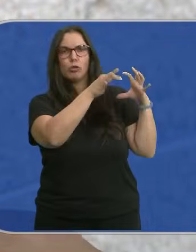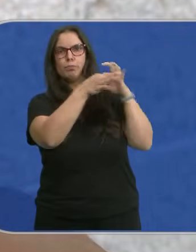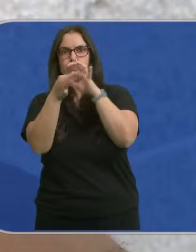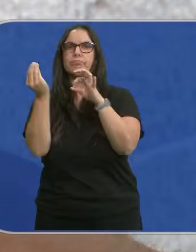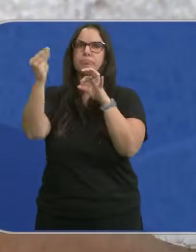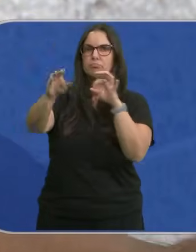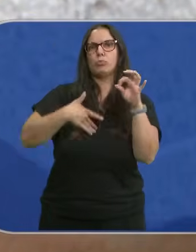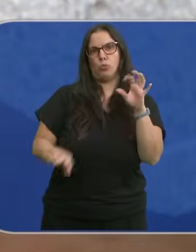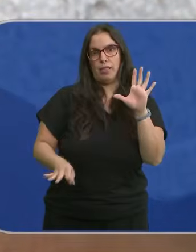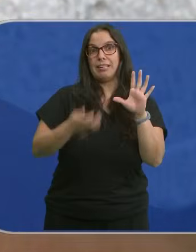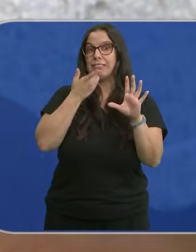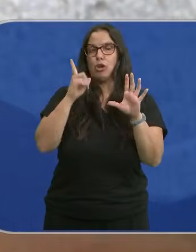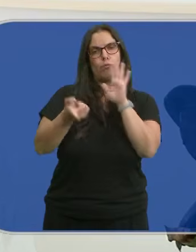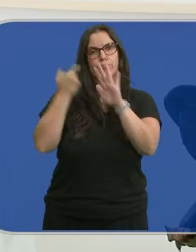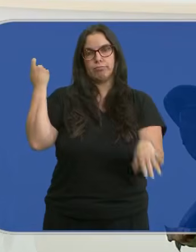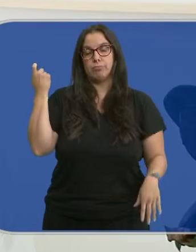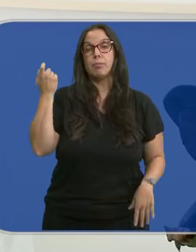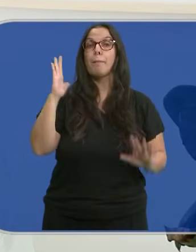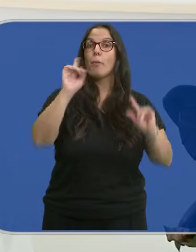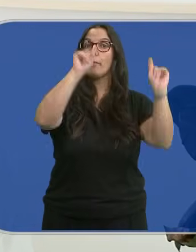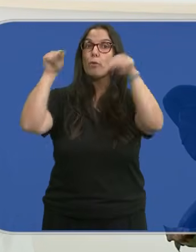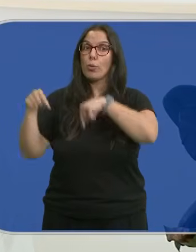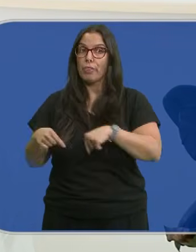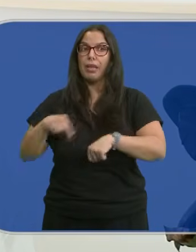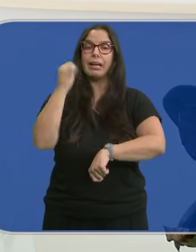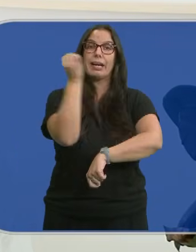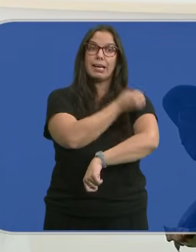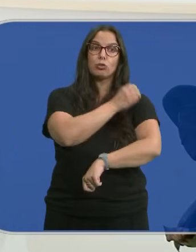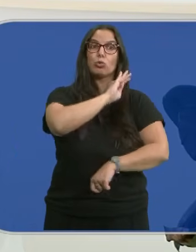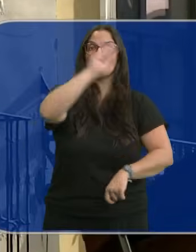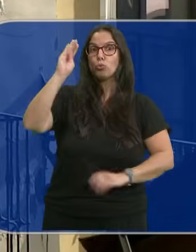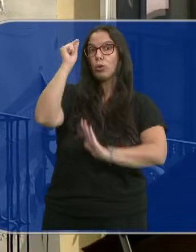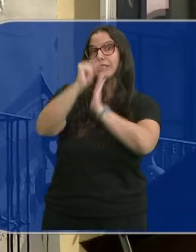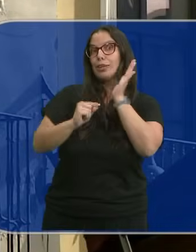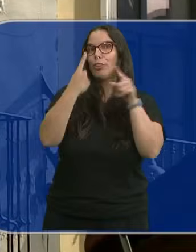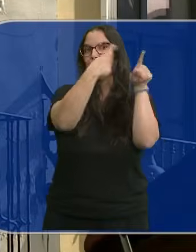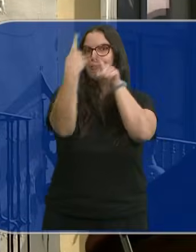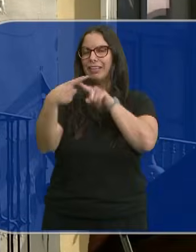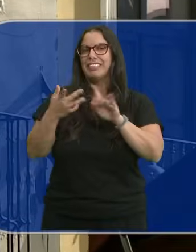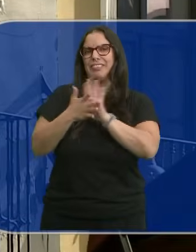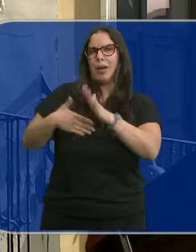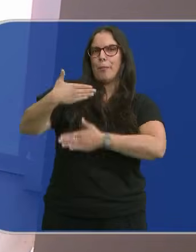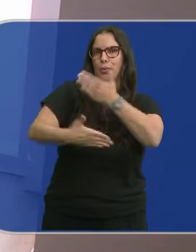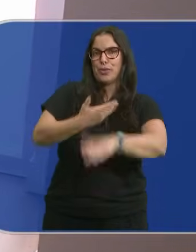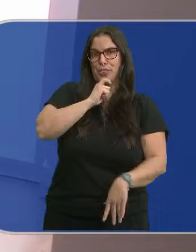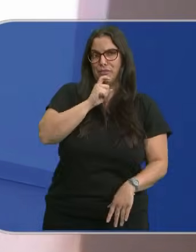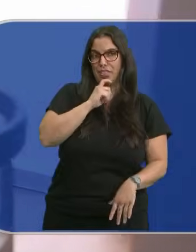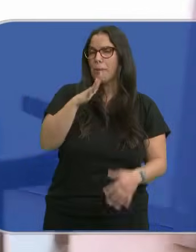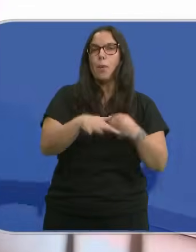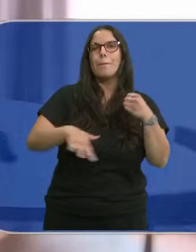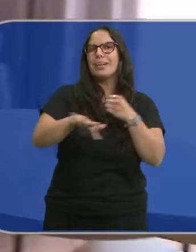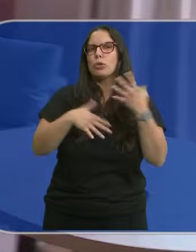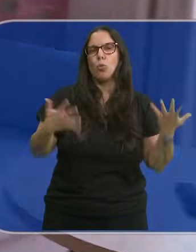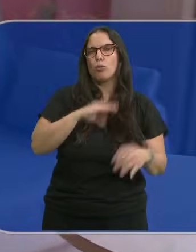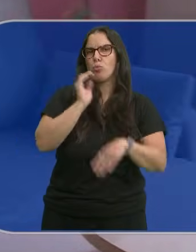la propiedad. Eso sí, En cada provincia, cada registrador tiene un criterio. y esto complica el proceso, pero lo básico